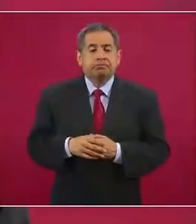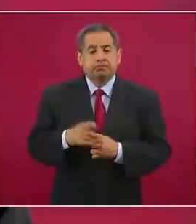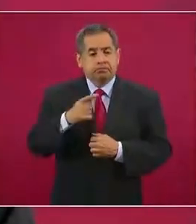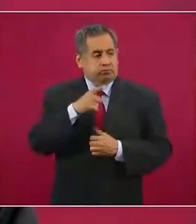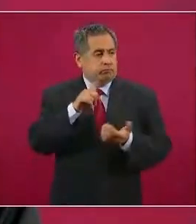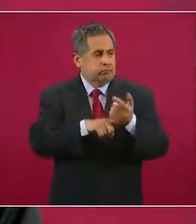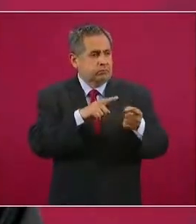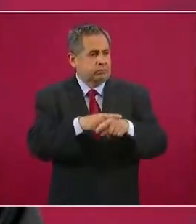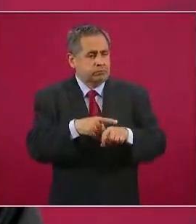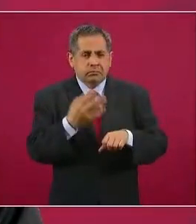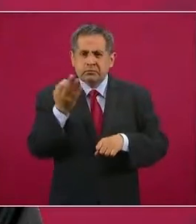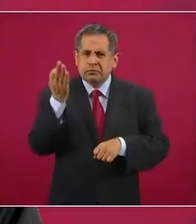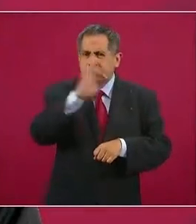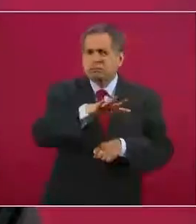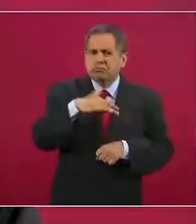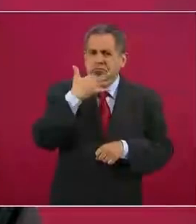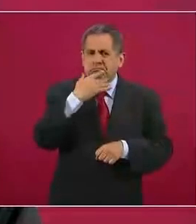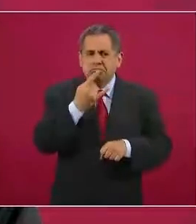fraude.